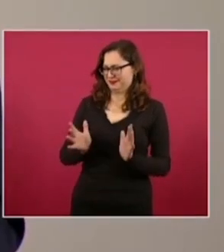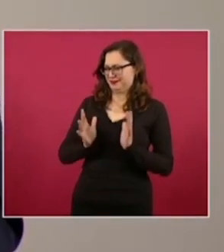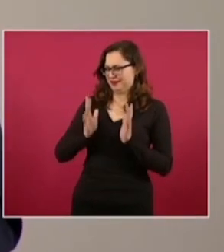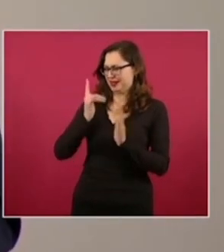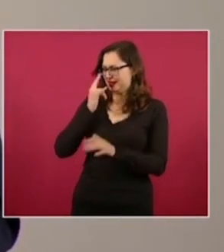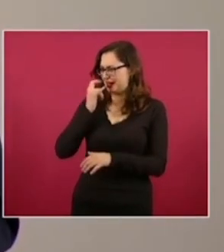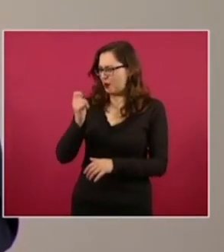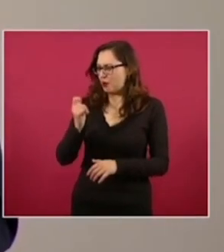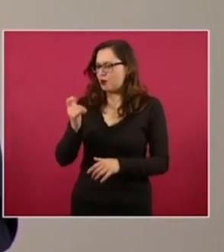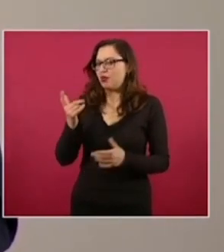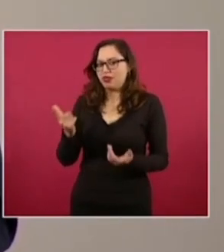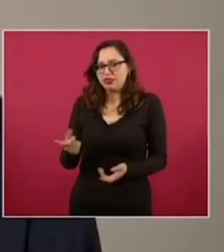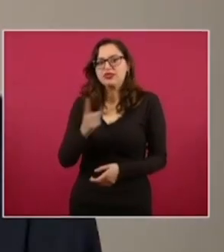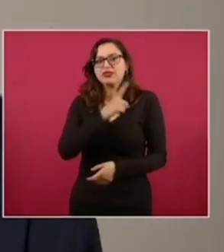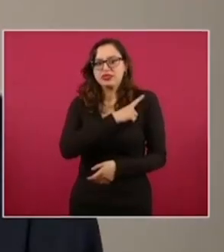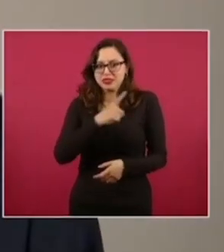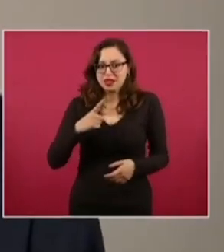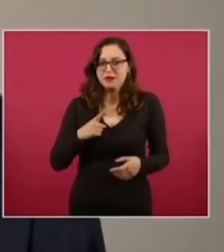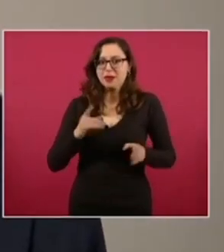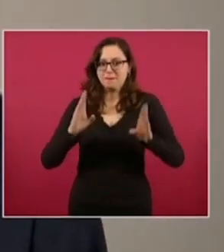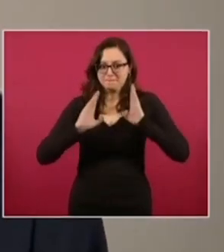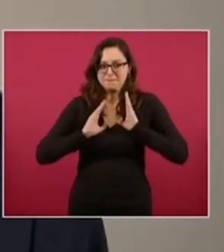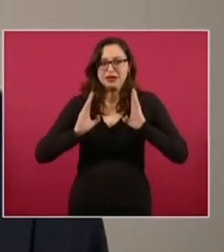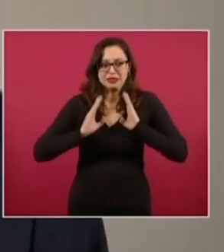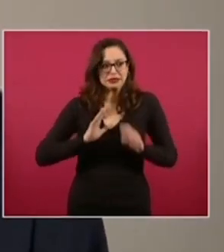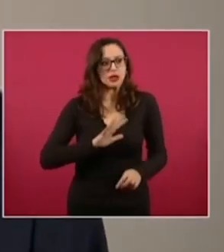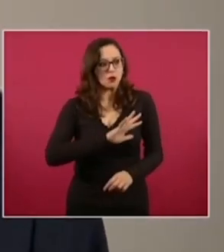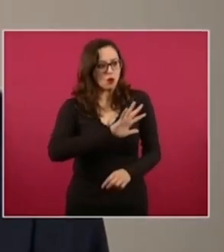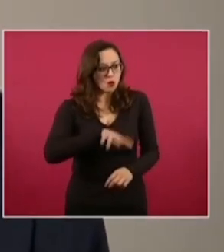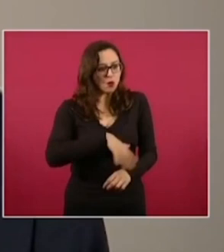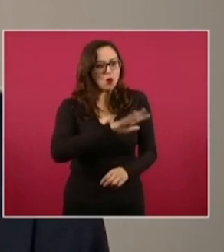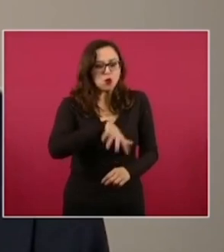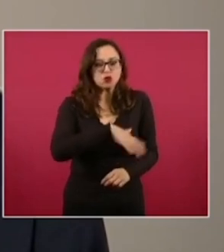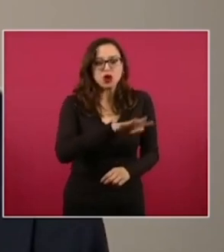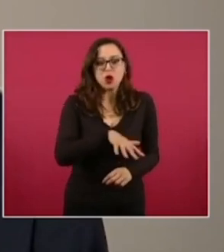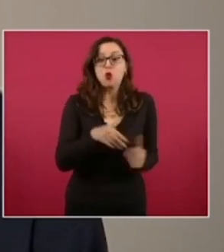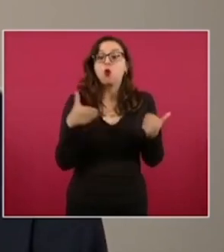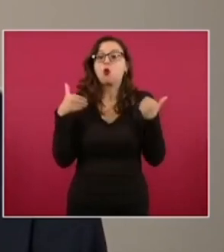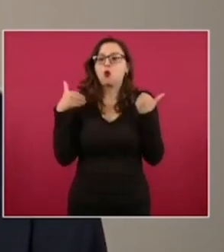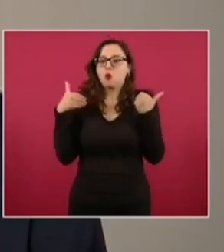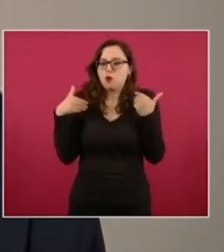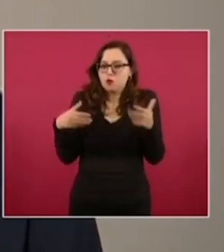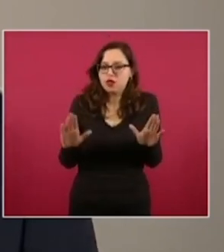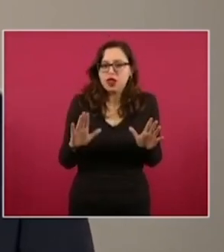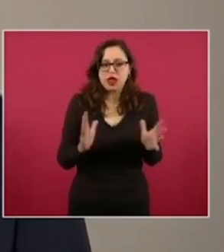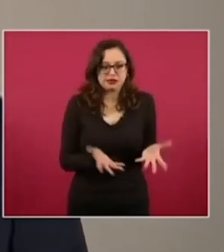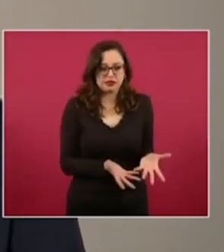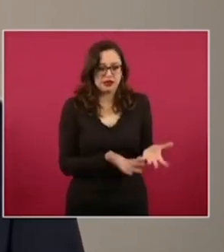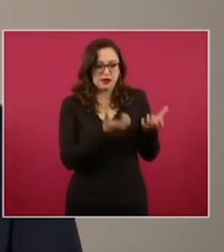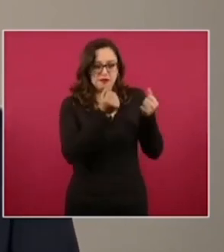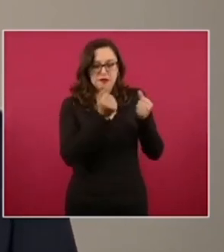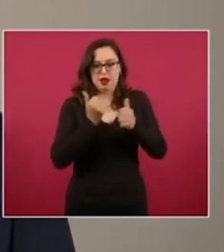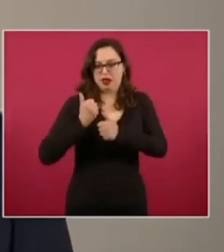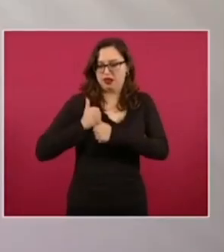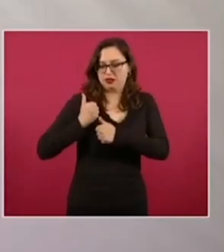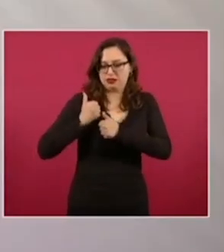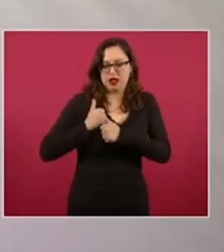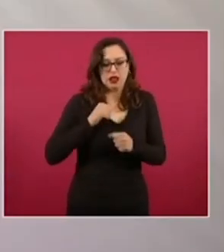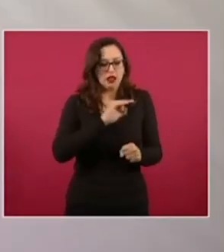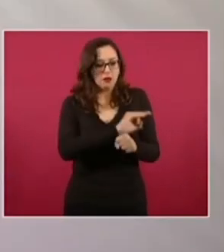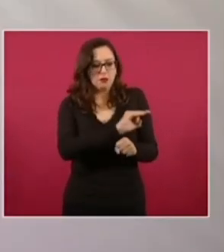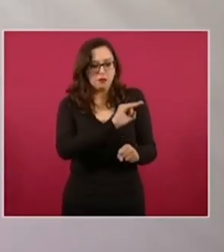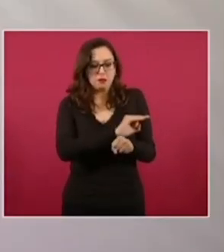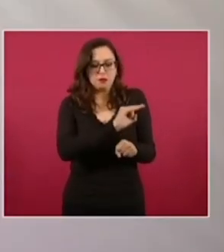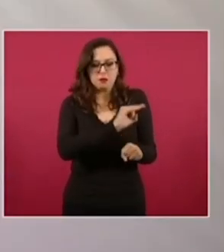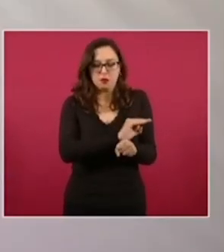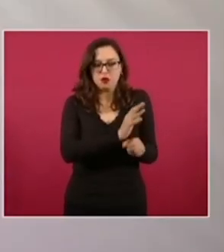aplicado hubiera permitido no solamente proteger la integridad y buscar al soldado López